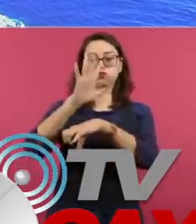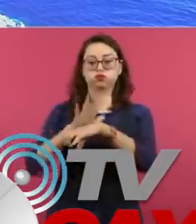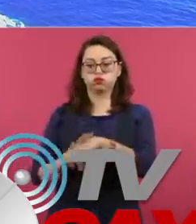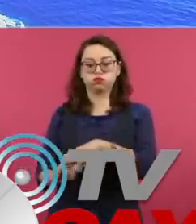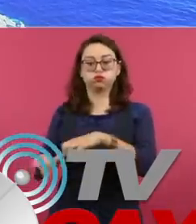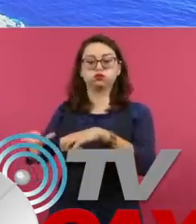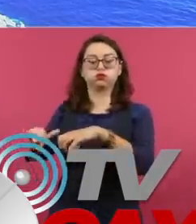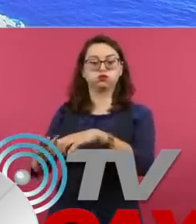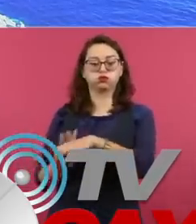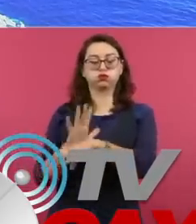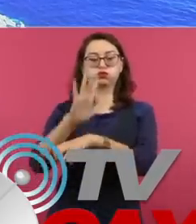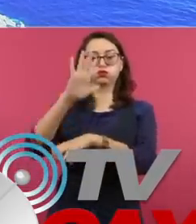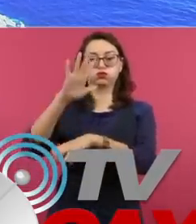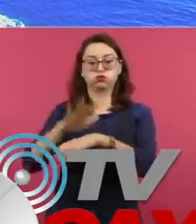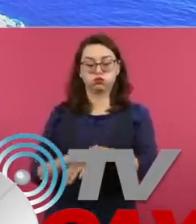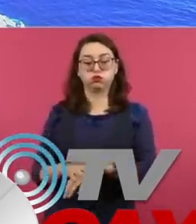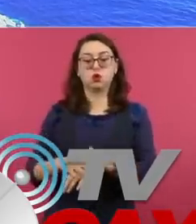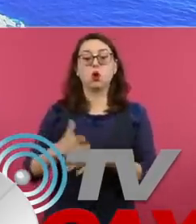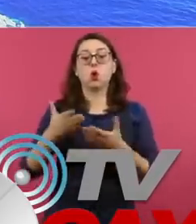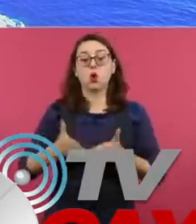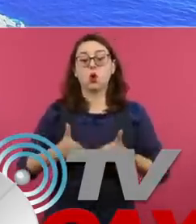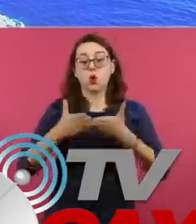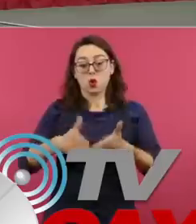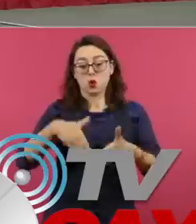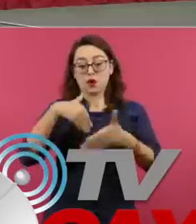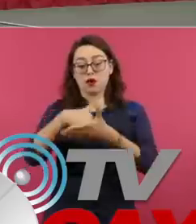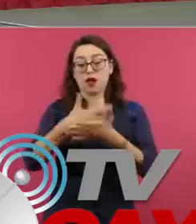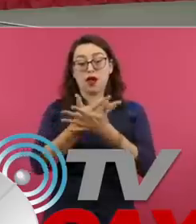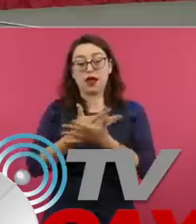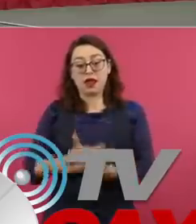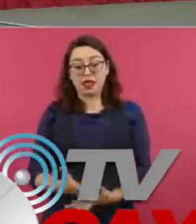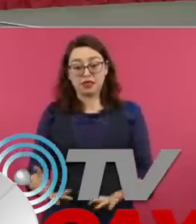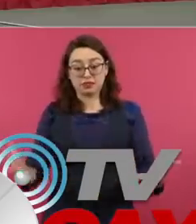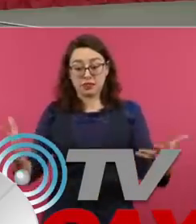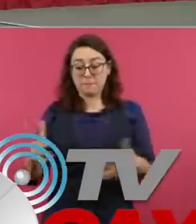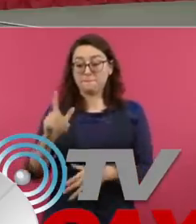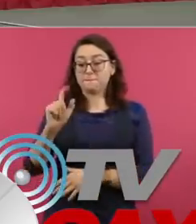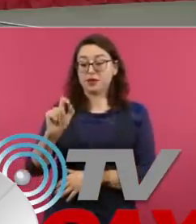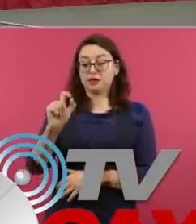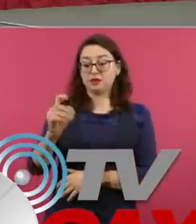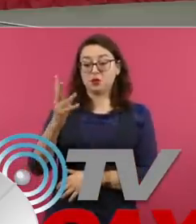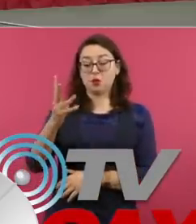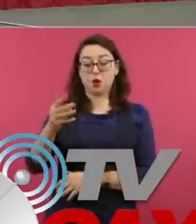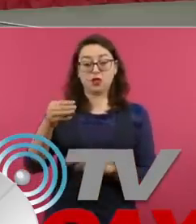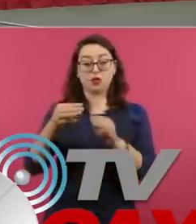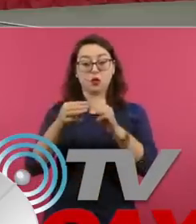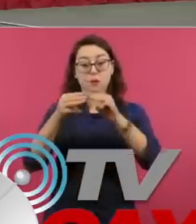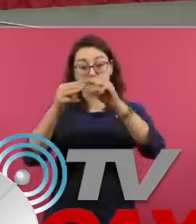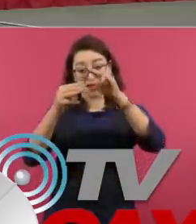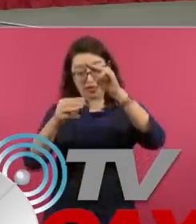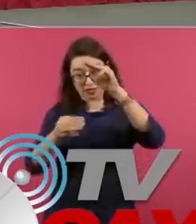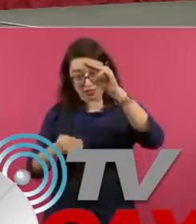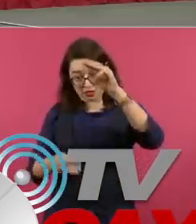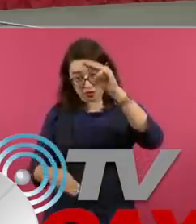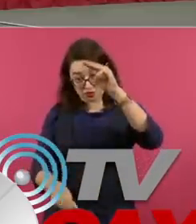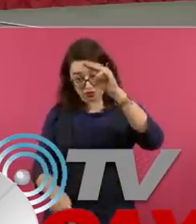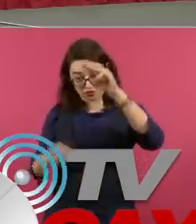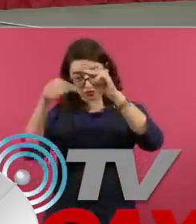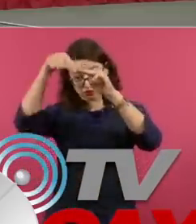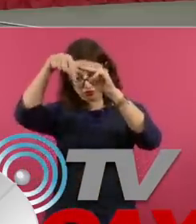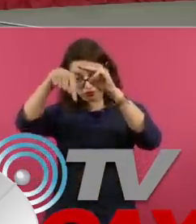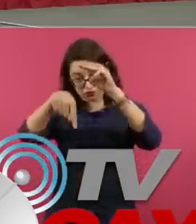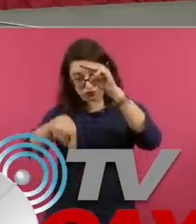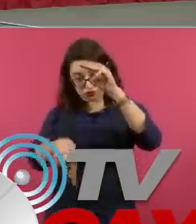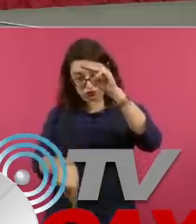grande con 24 metros de profundidad, de calado. Va a ser un